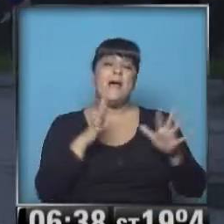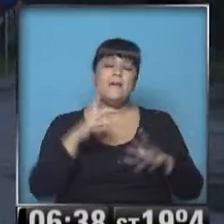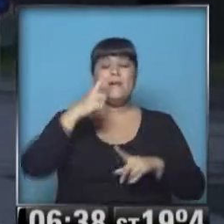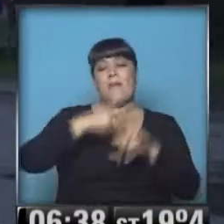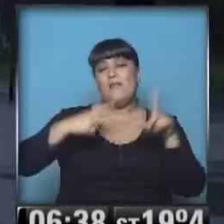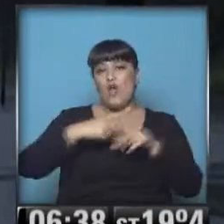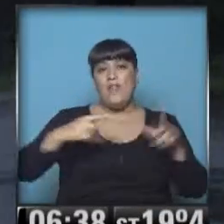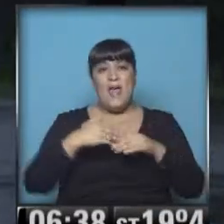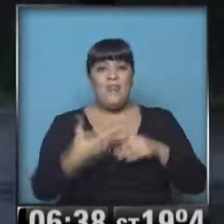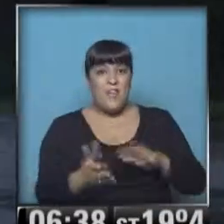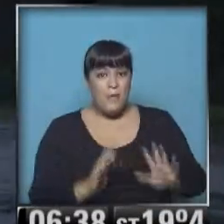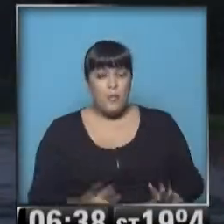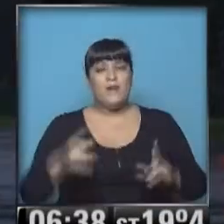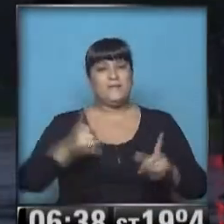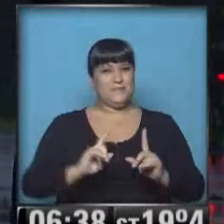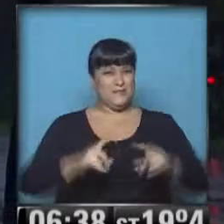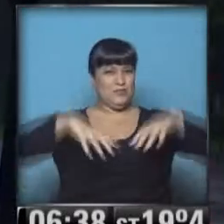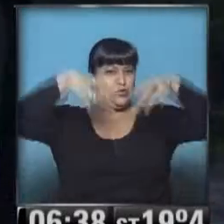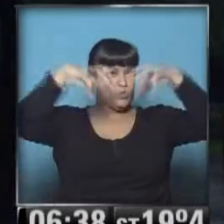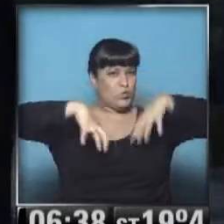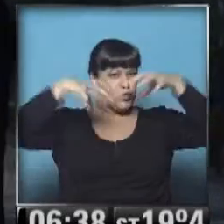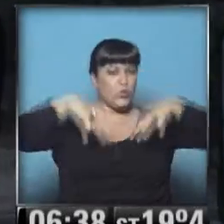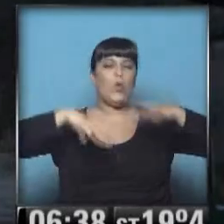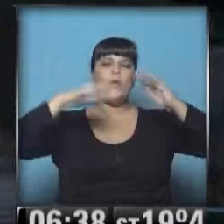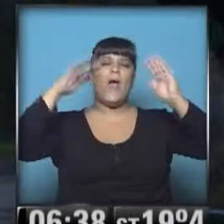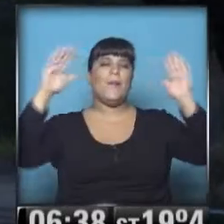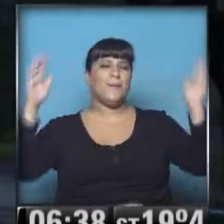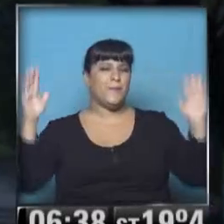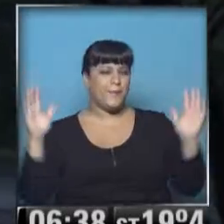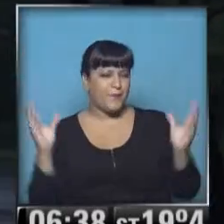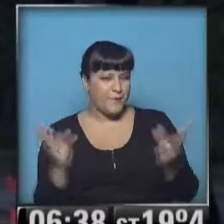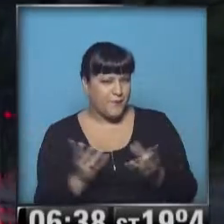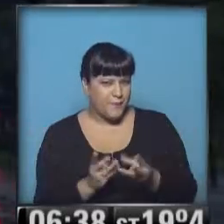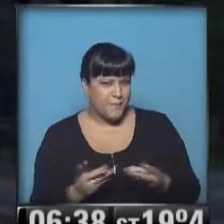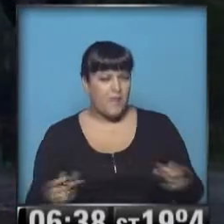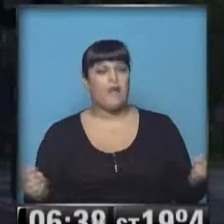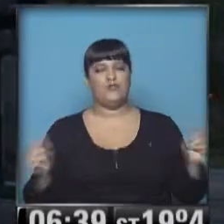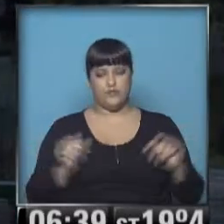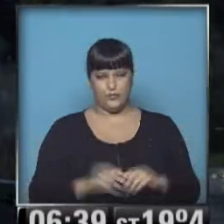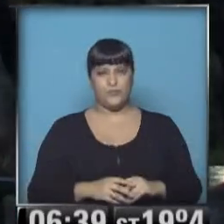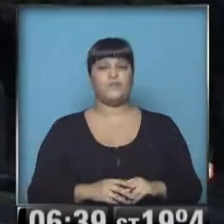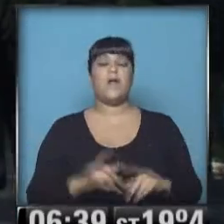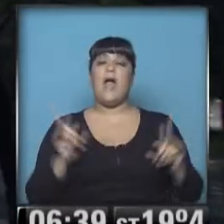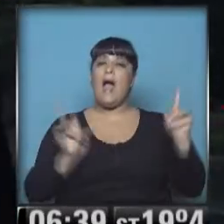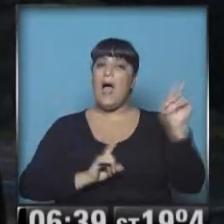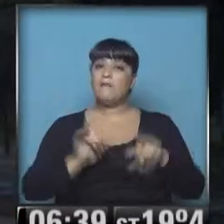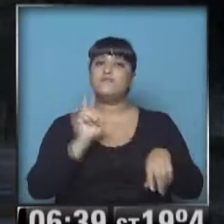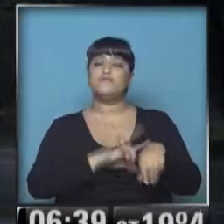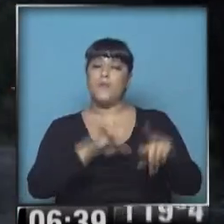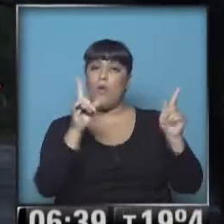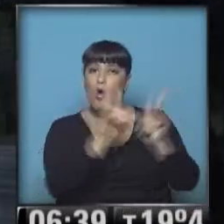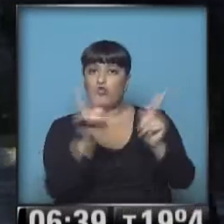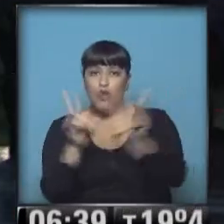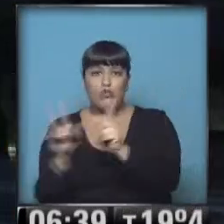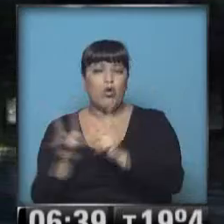mediodía, este fenómeno tan intenso va a ir disminuyendo. De a ratos va a seguir lloviendo en